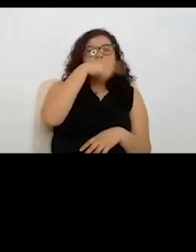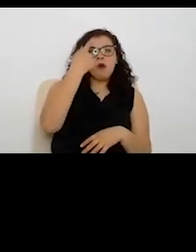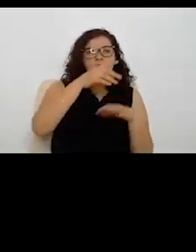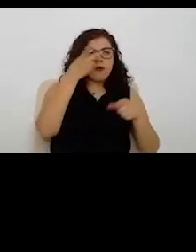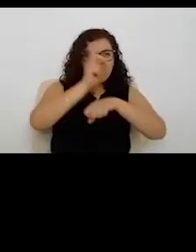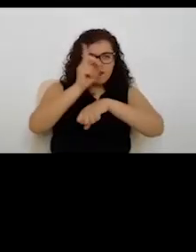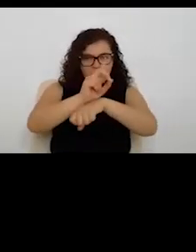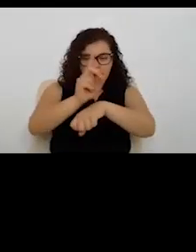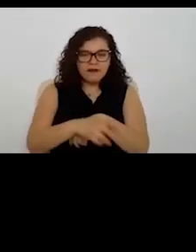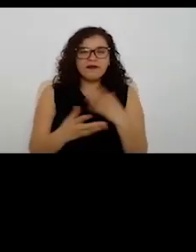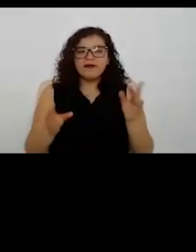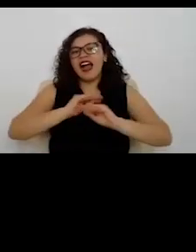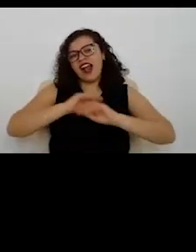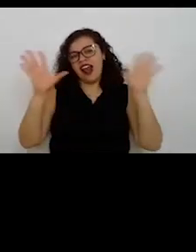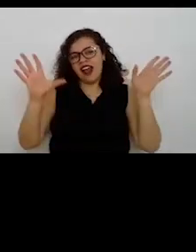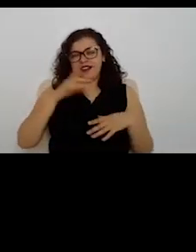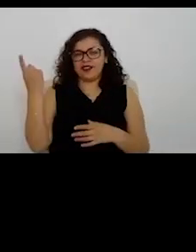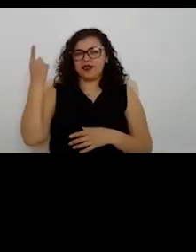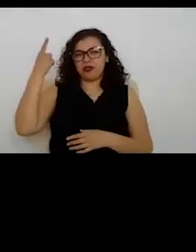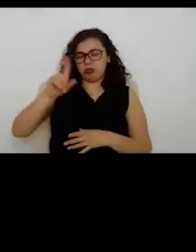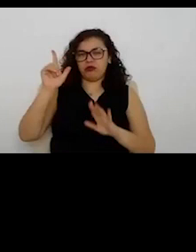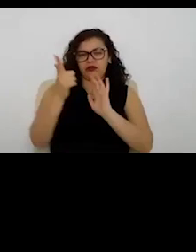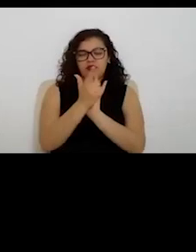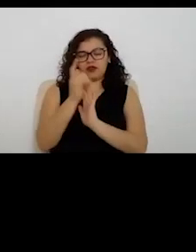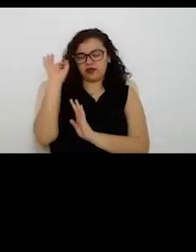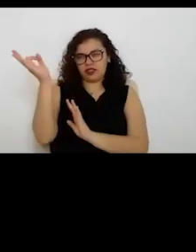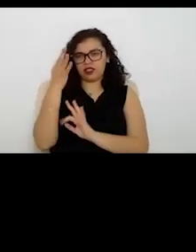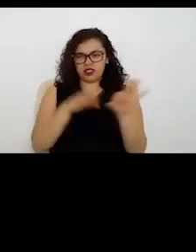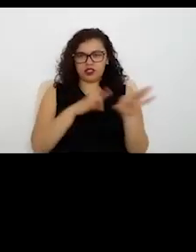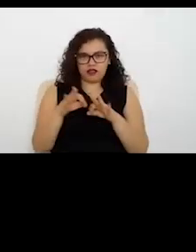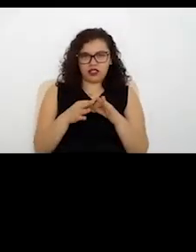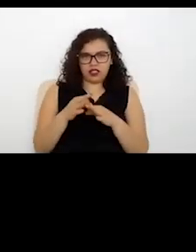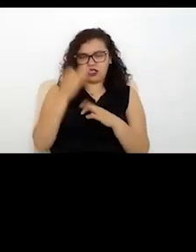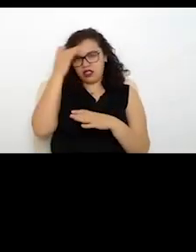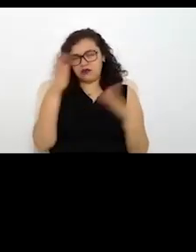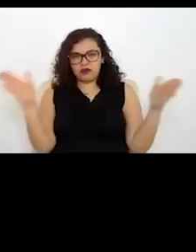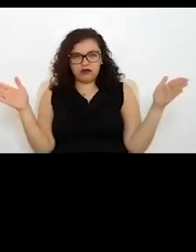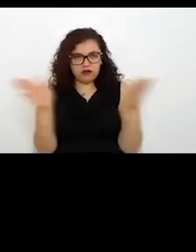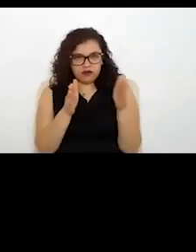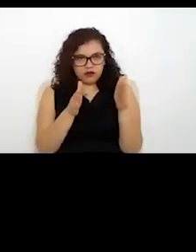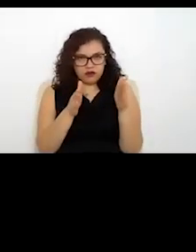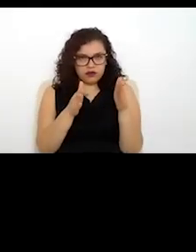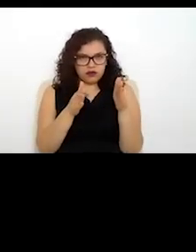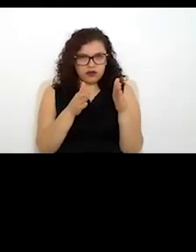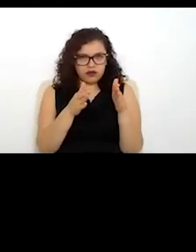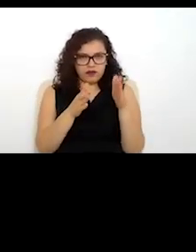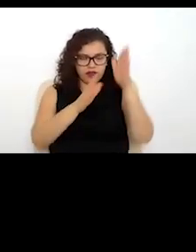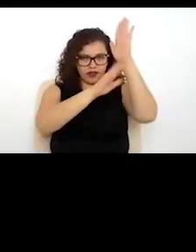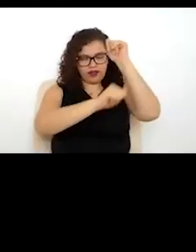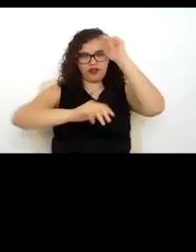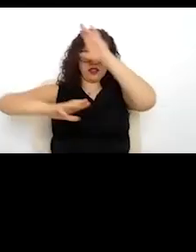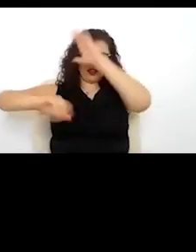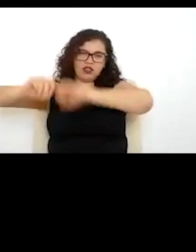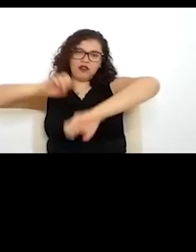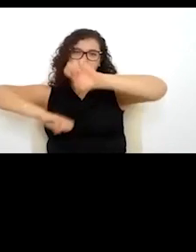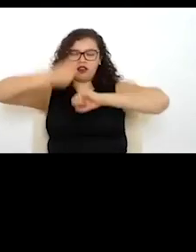supuesto que tenemos la disposición de la Ley Federal del Trabajo que nos permite acordar la jornada entre el trabajador y entre la empresa de